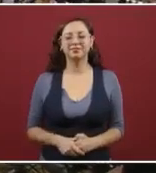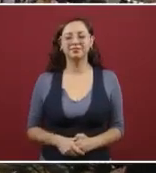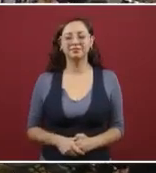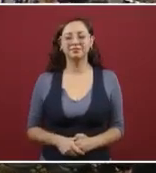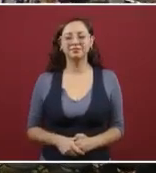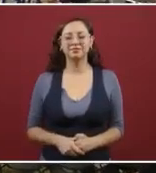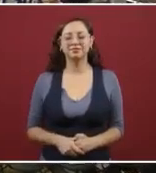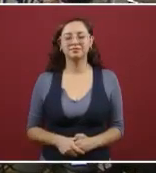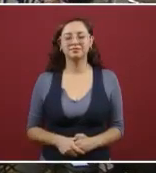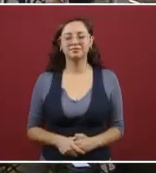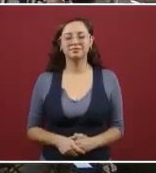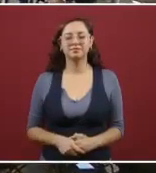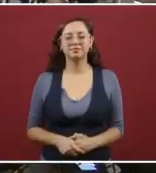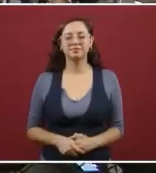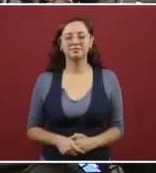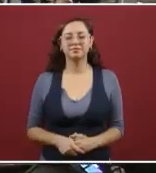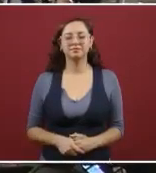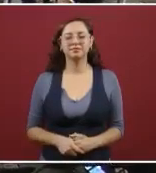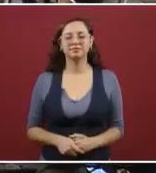Bueno,